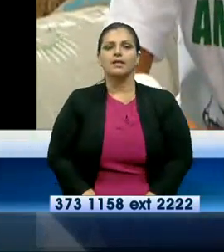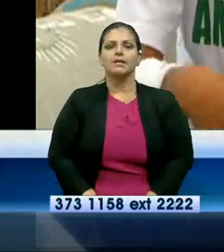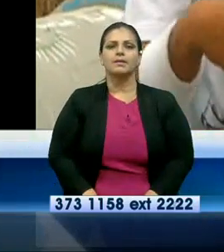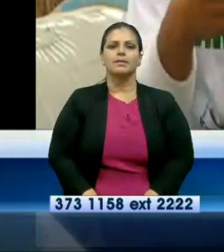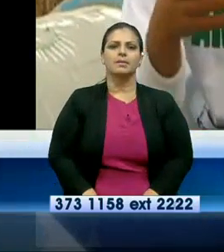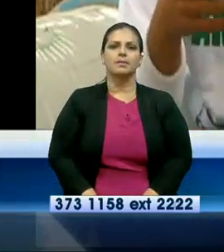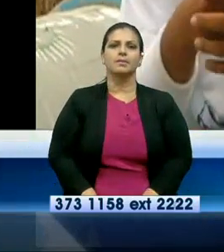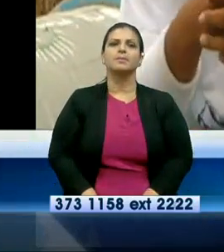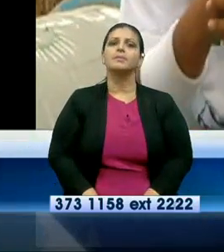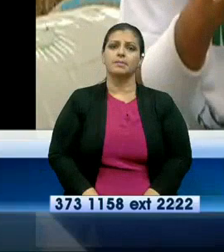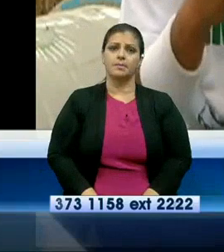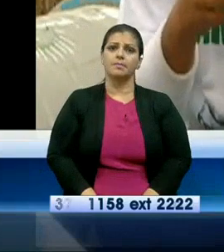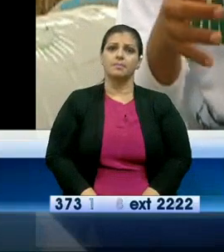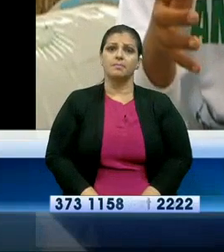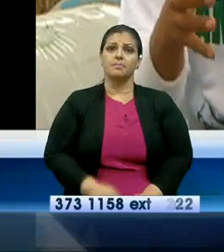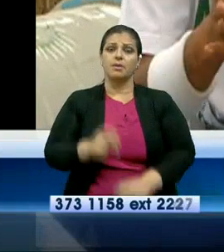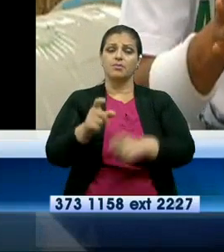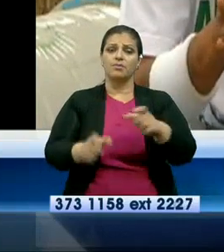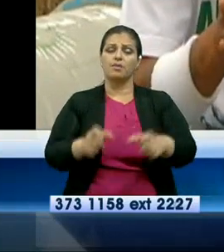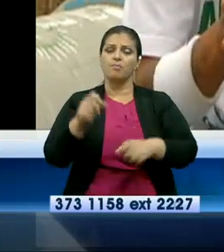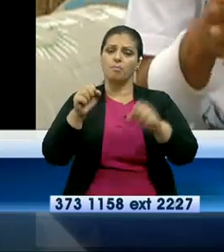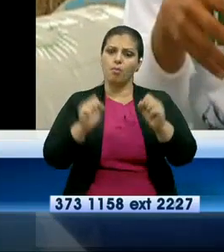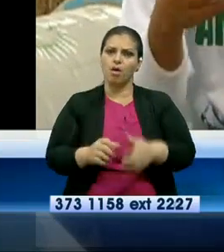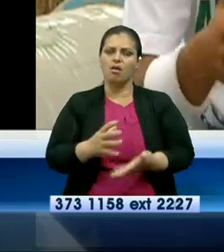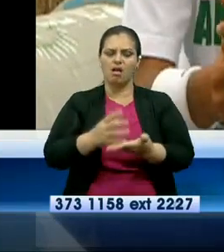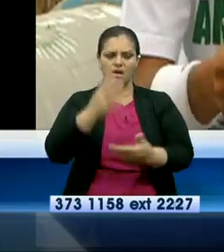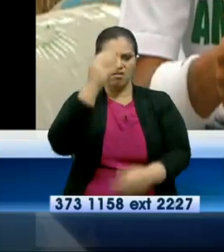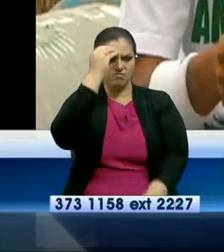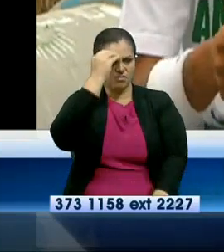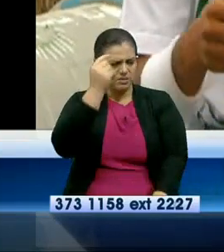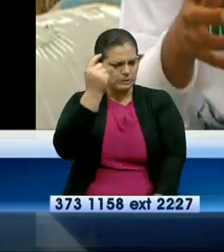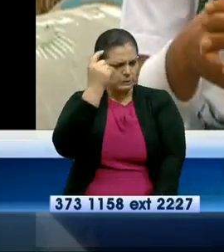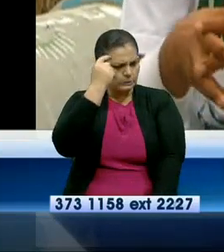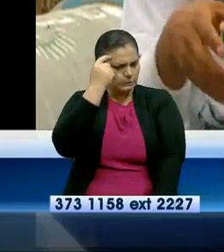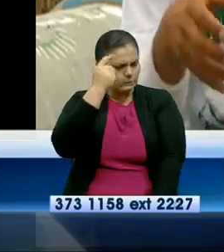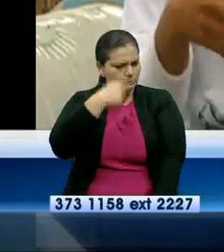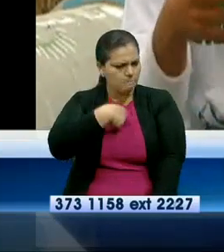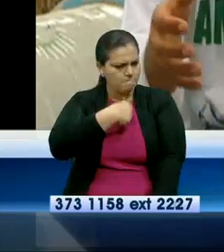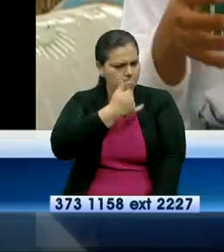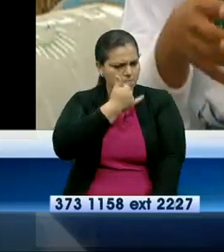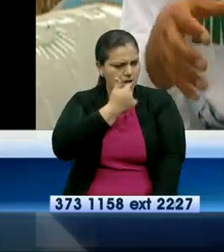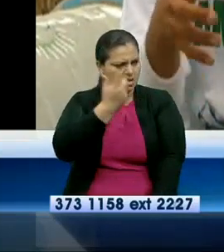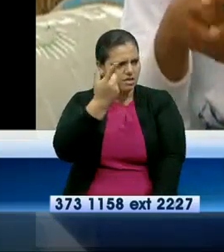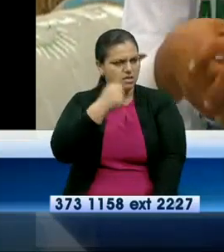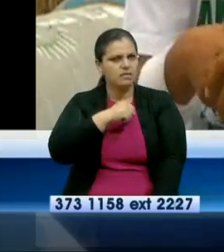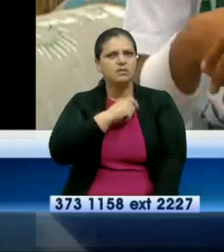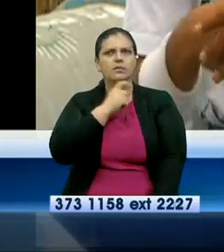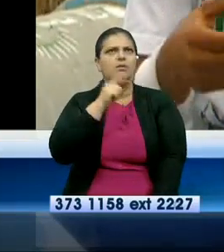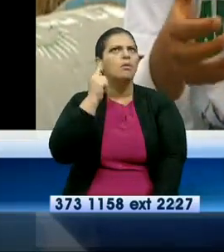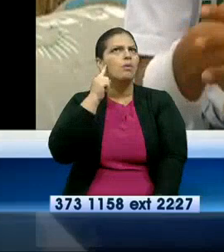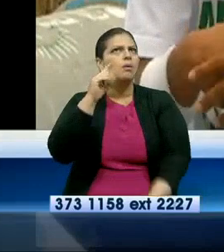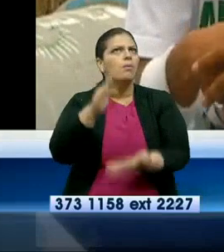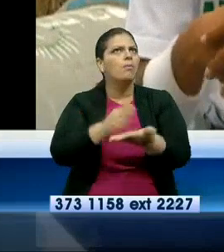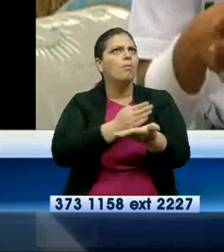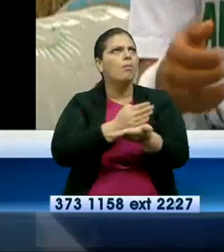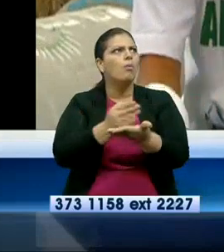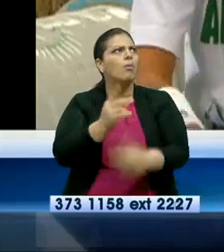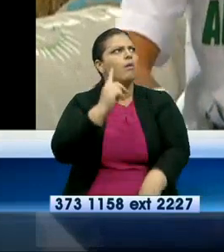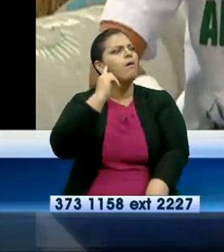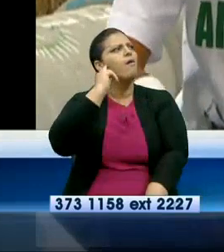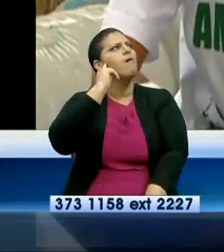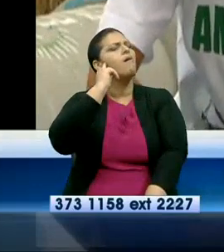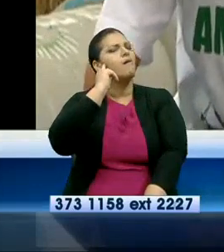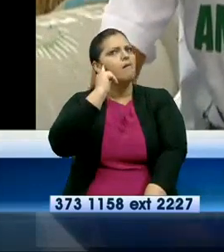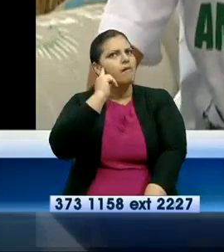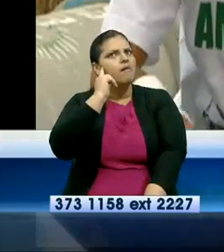se dé cuenta y, ¿cómo les podría decir yo?, reflexione. Entonces llegamos y lo que queremos es llegar a la conciencia de la gente, ¿no? Escribir